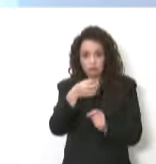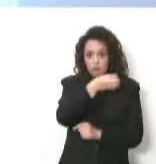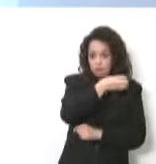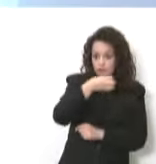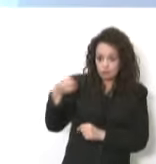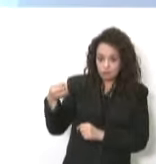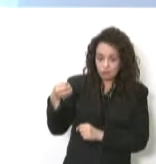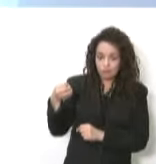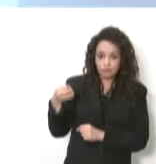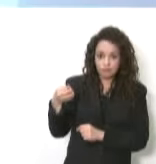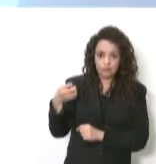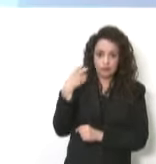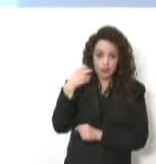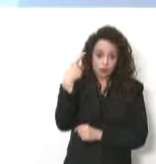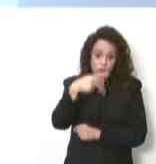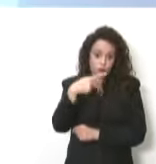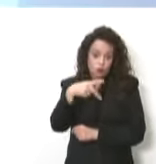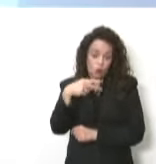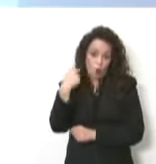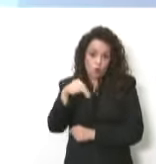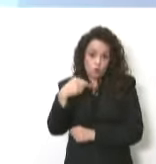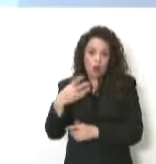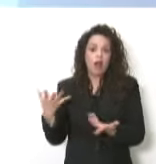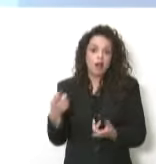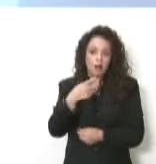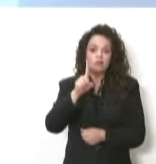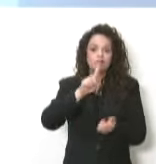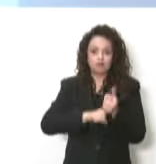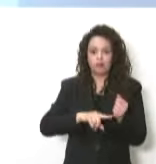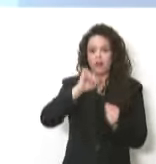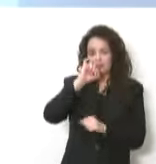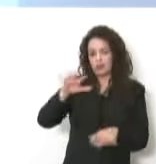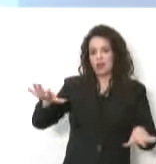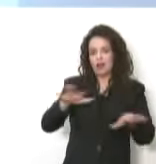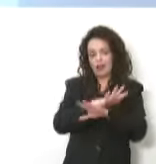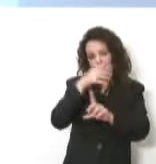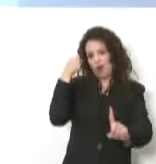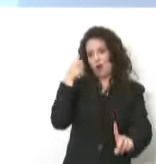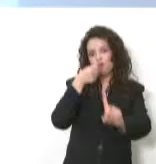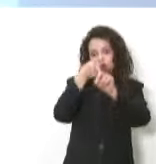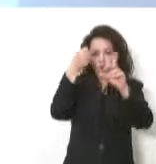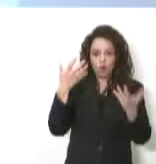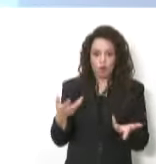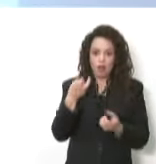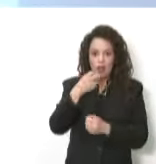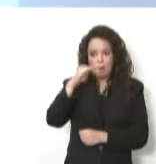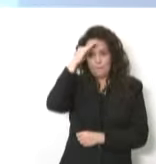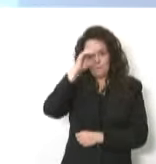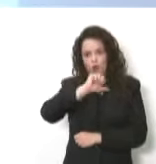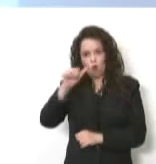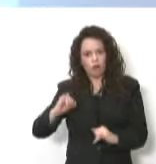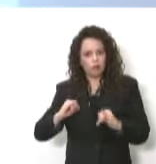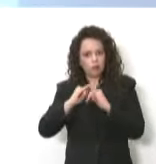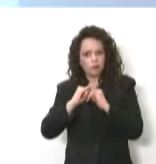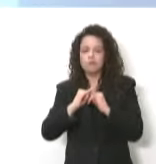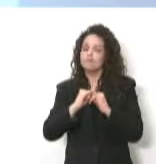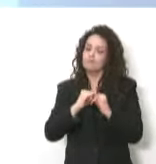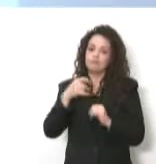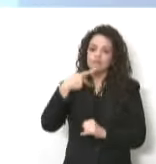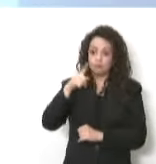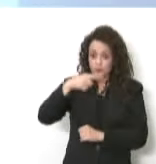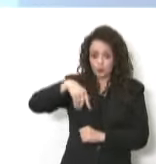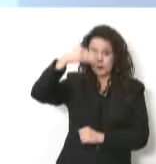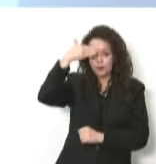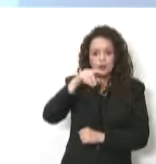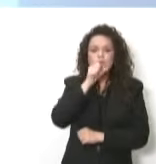preexistente tiene un impacto de modificación, de ser otra la institución, aunque todos sepamos que sea la misma, con